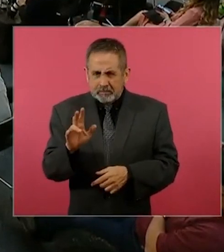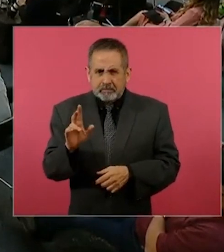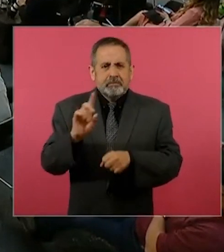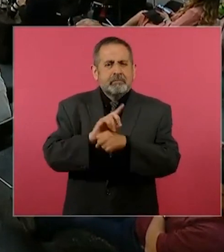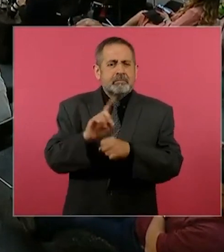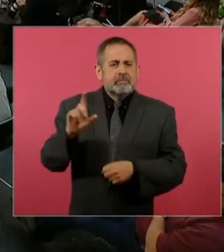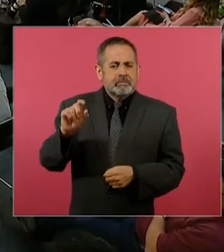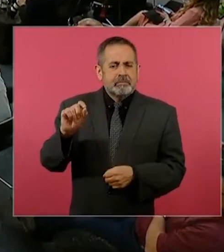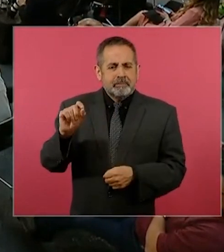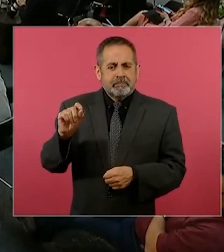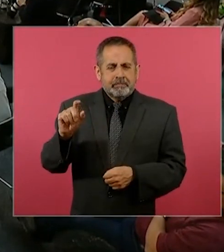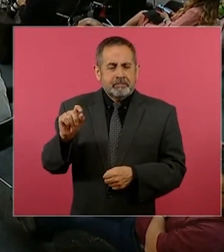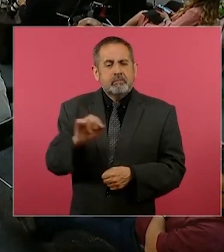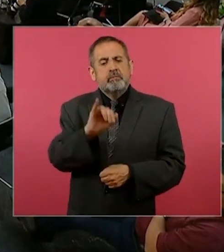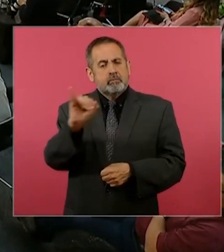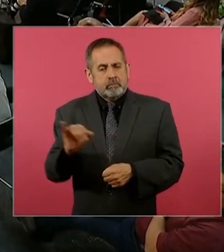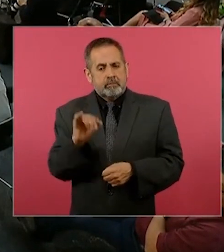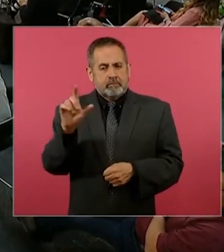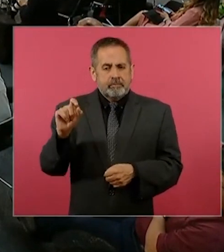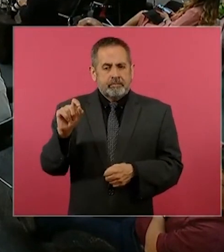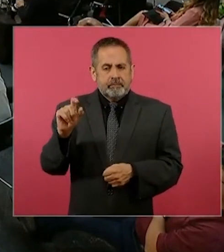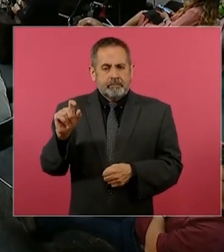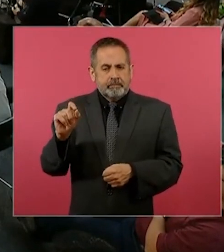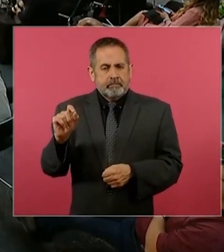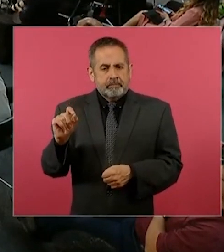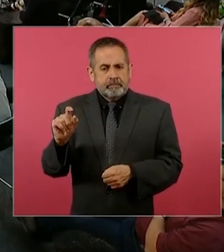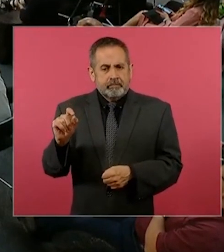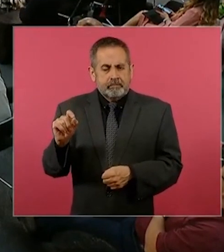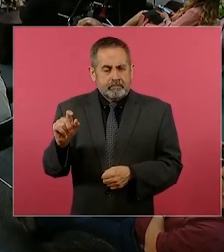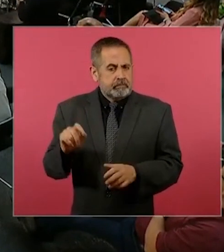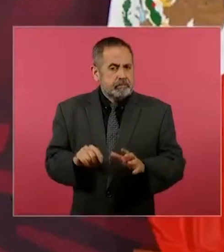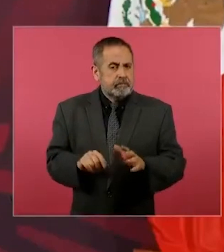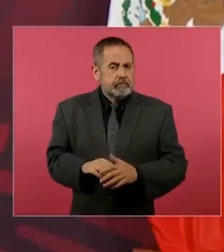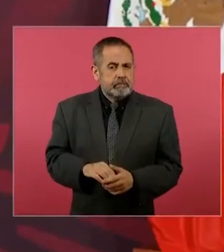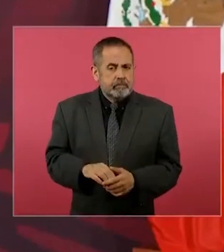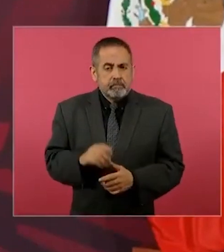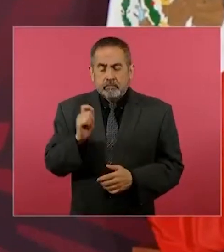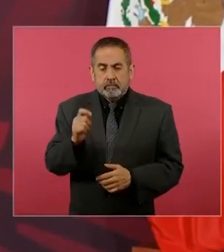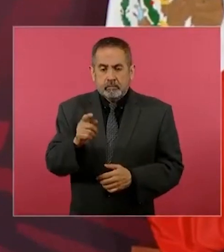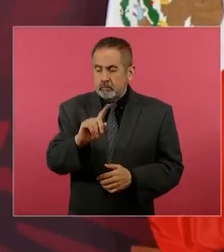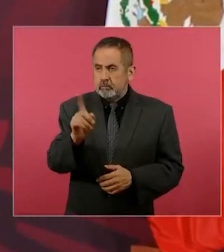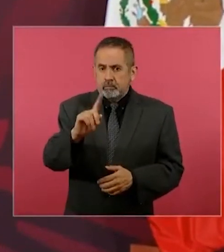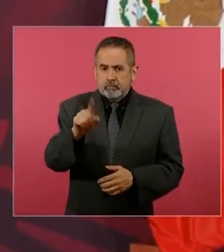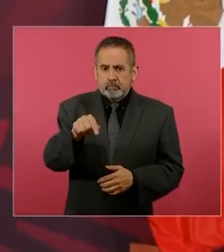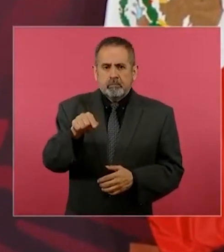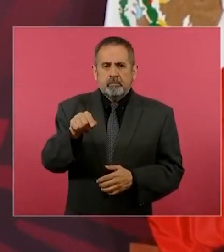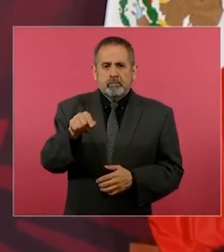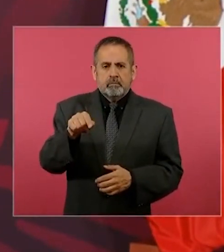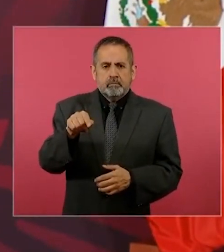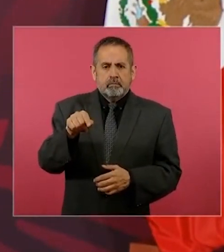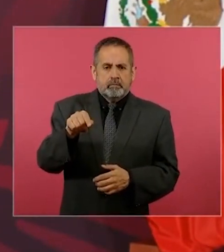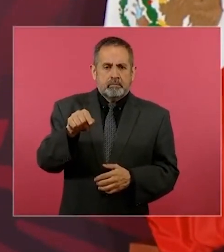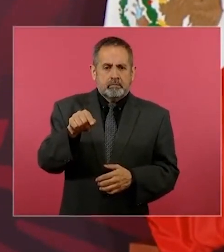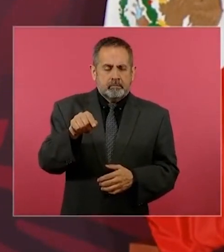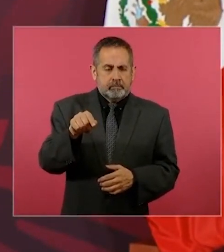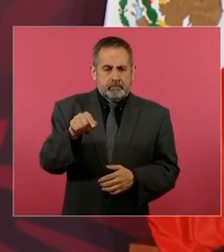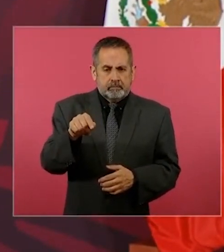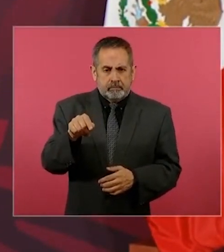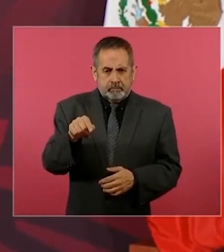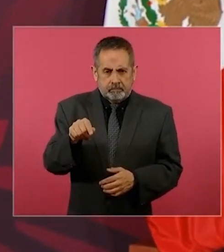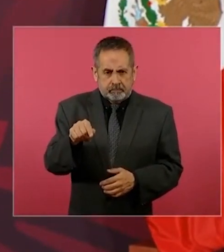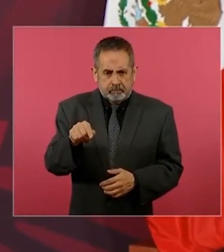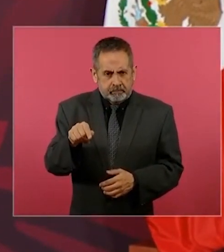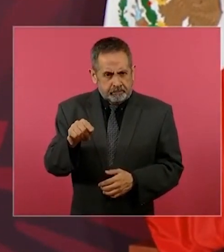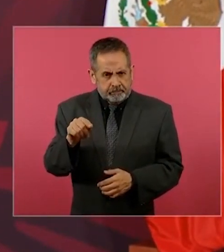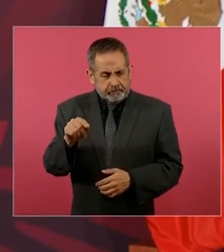jubila o se pensiona con Máximo el 50% lo que dice el presidente es que hay que echar atrás esta reforma para que cuando menos eh se